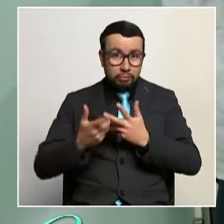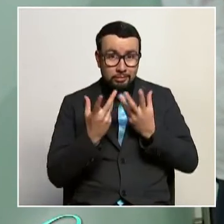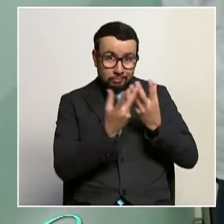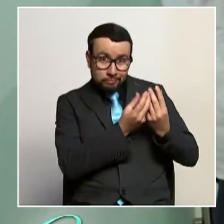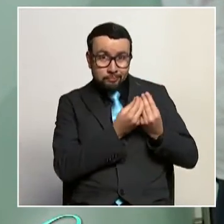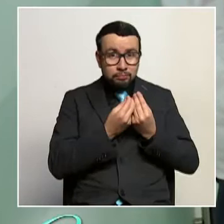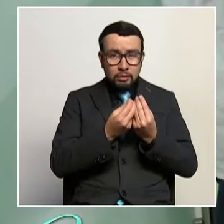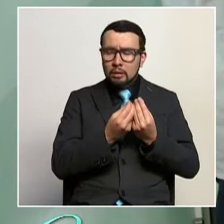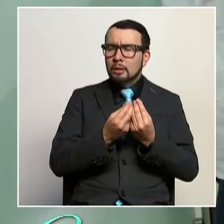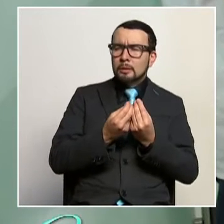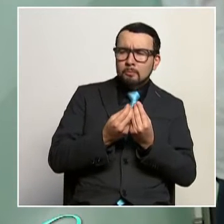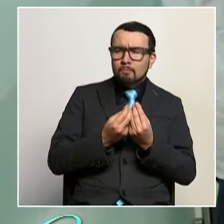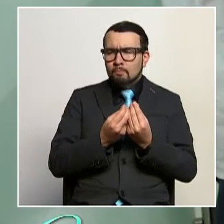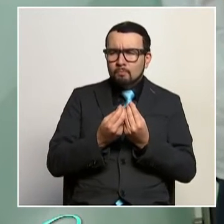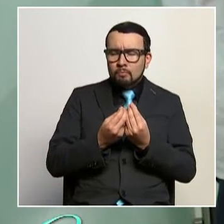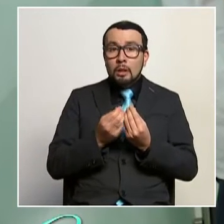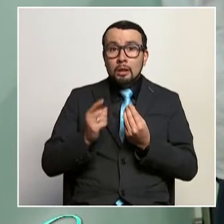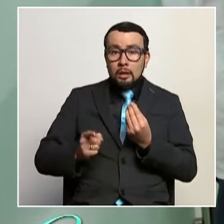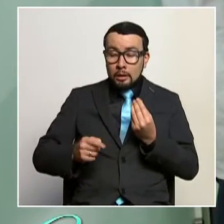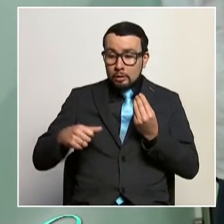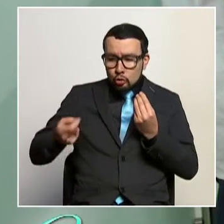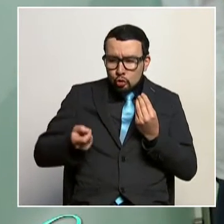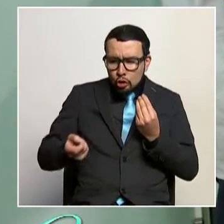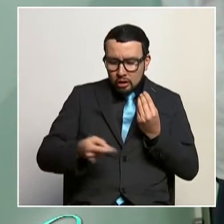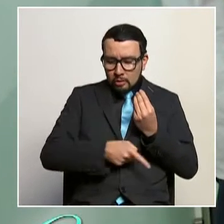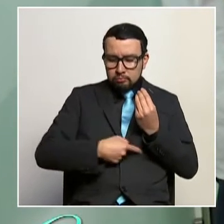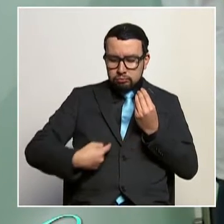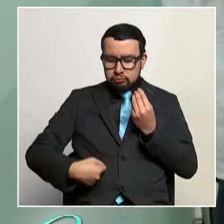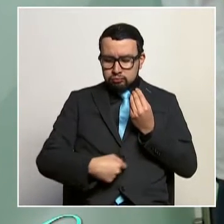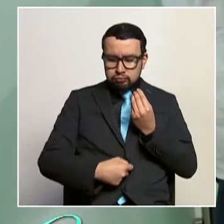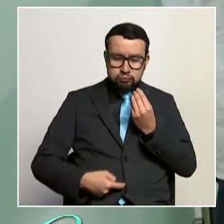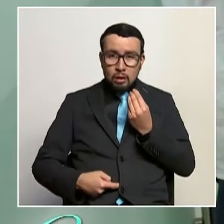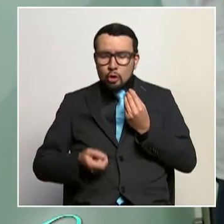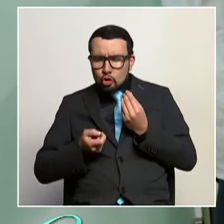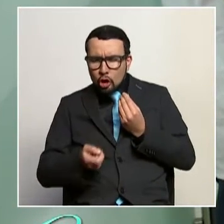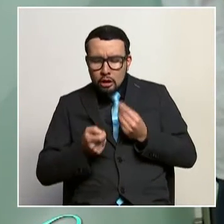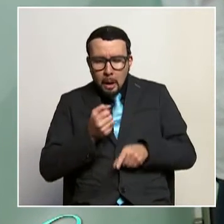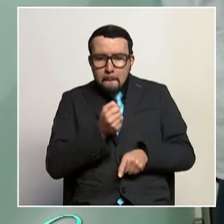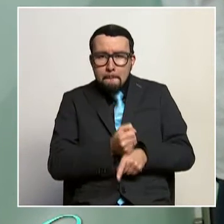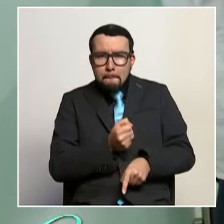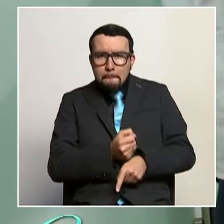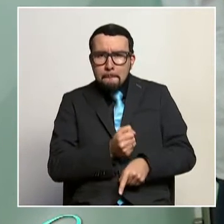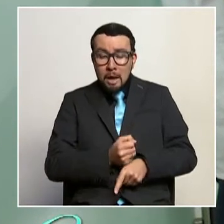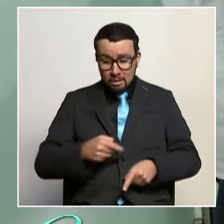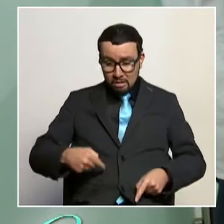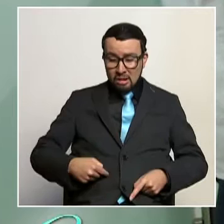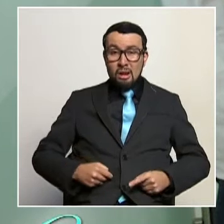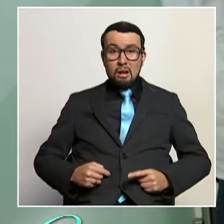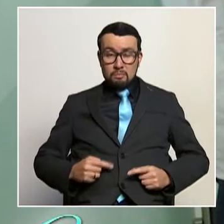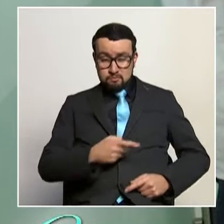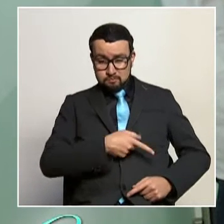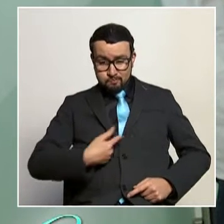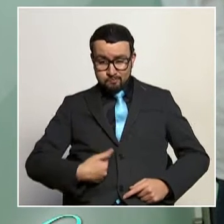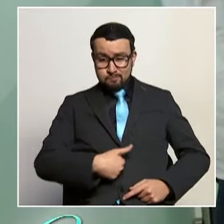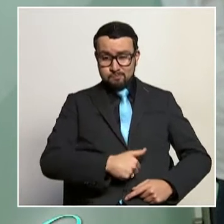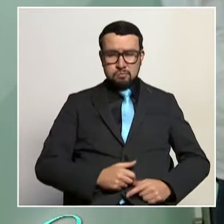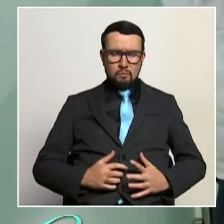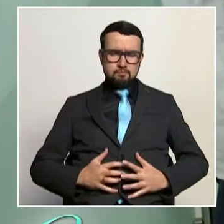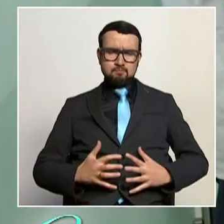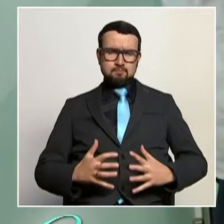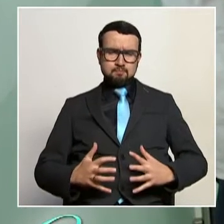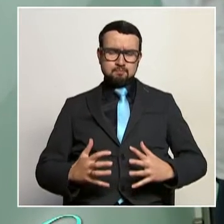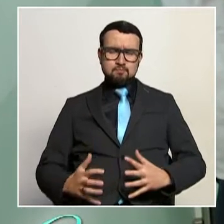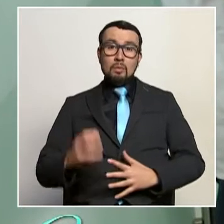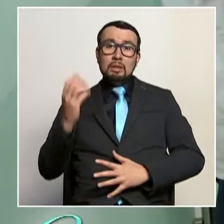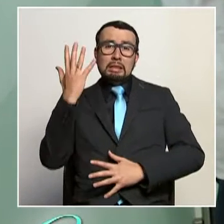esa cercanía del intestino con la próstata, al tener este intestino así inflado, sin dar del cuerpo 5 días lleno de